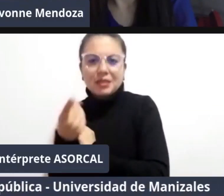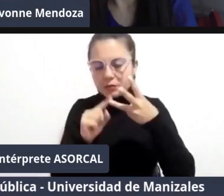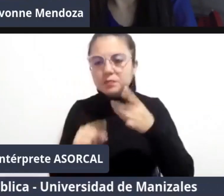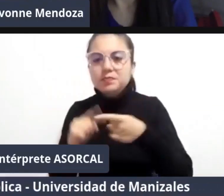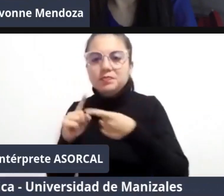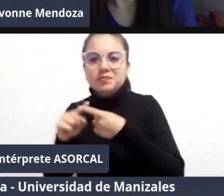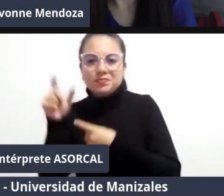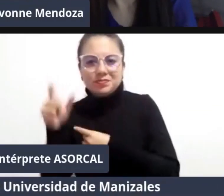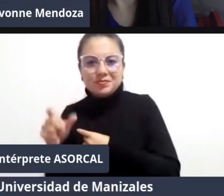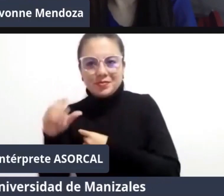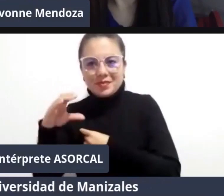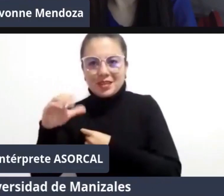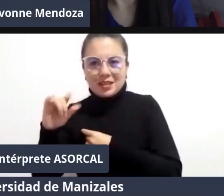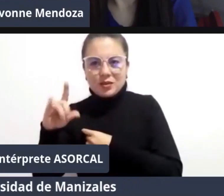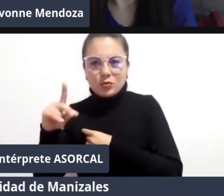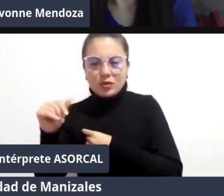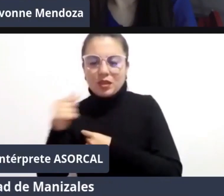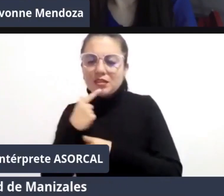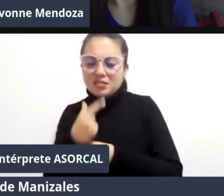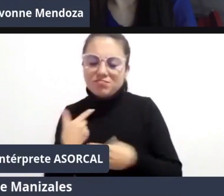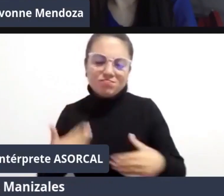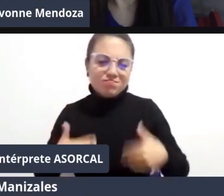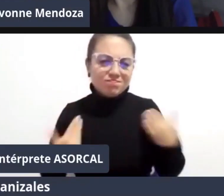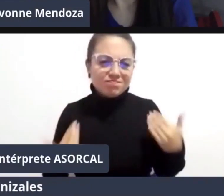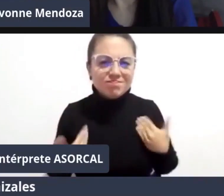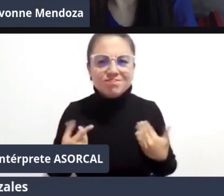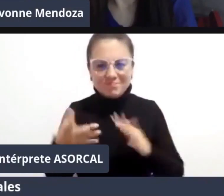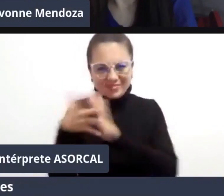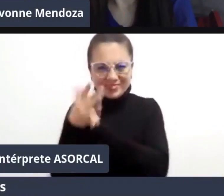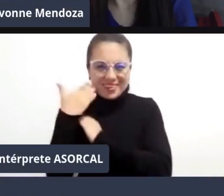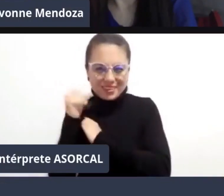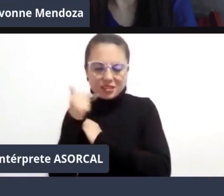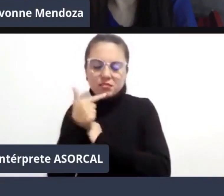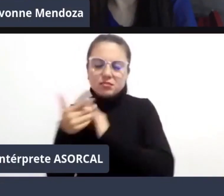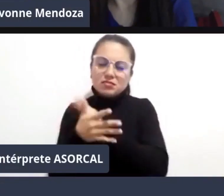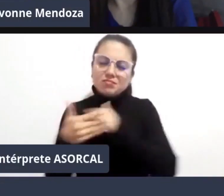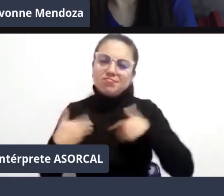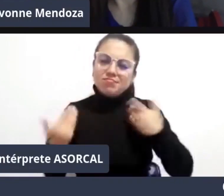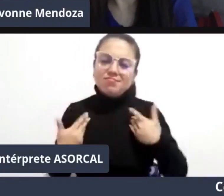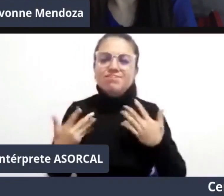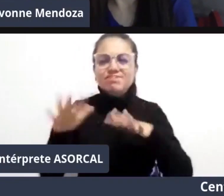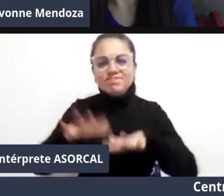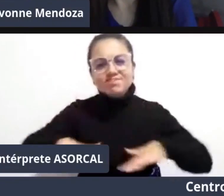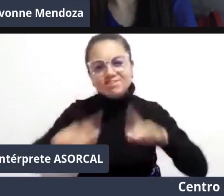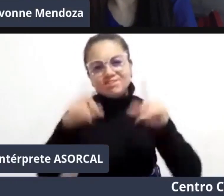es un gusto contar con este espacio de reflexión de las paces en Colombia.